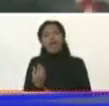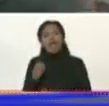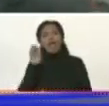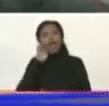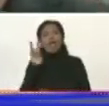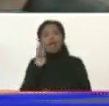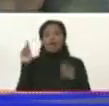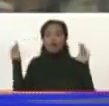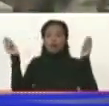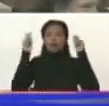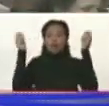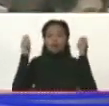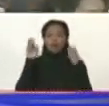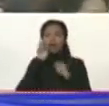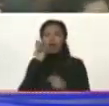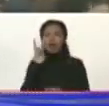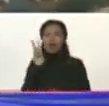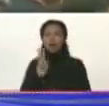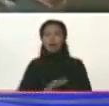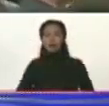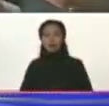Evo!